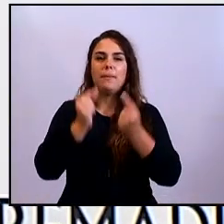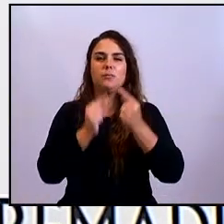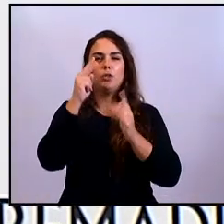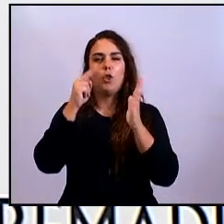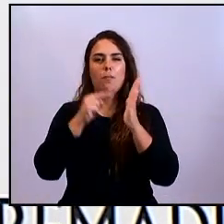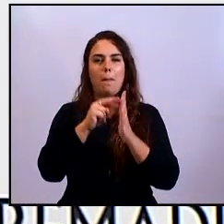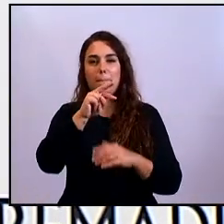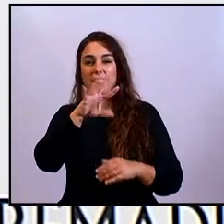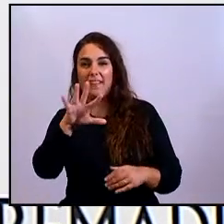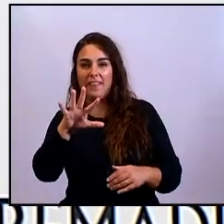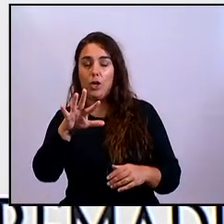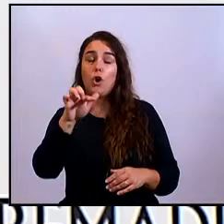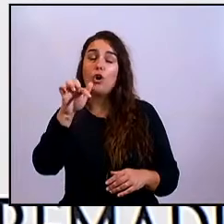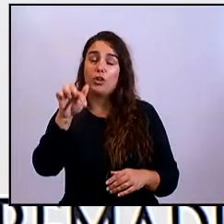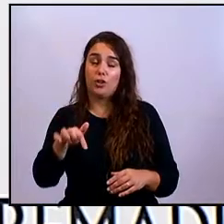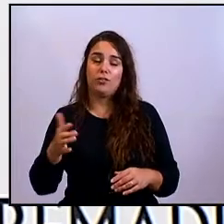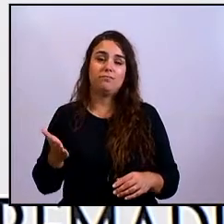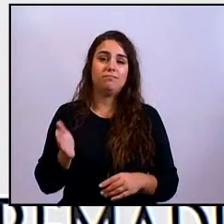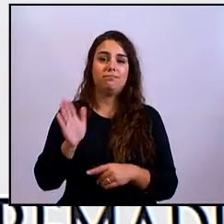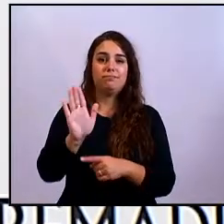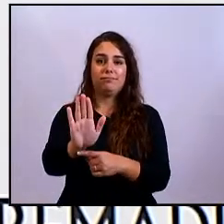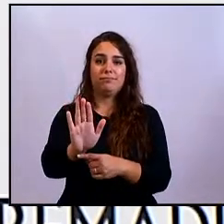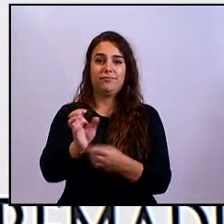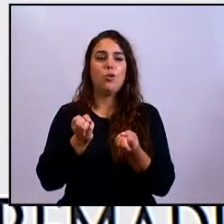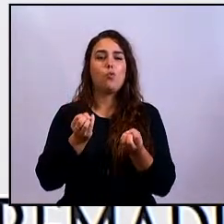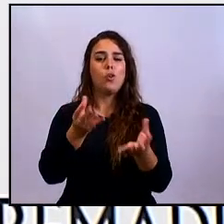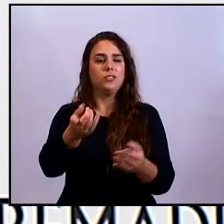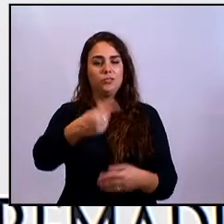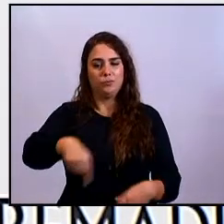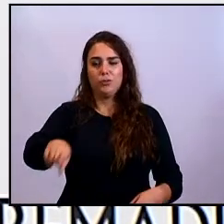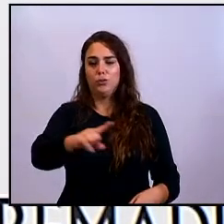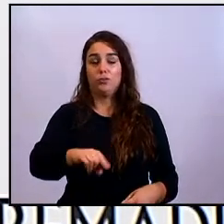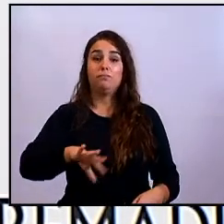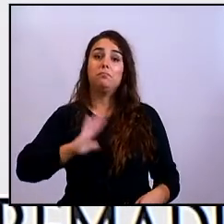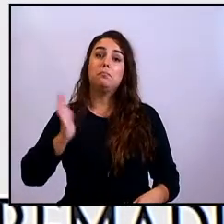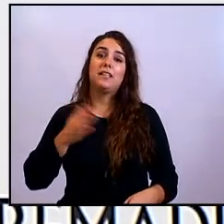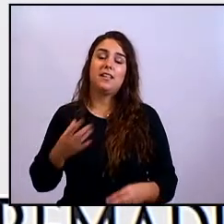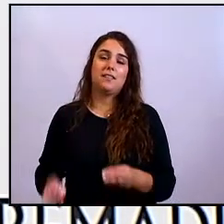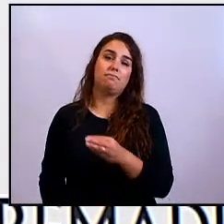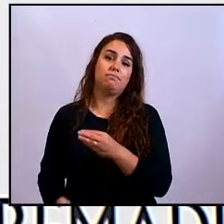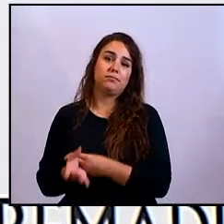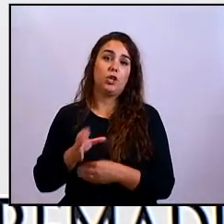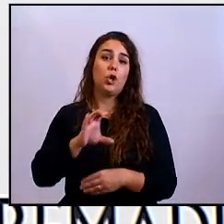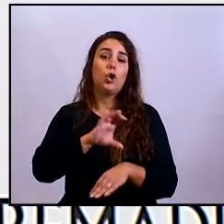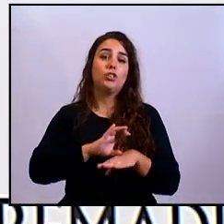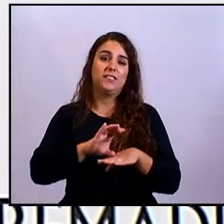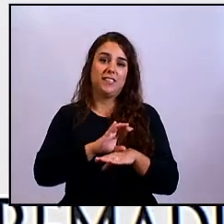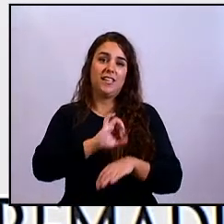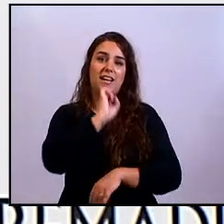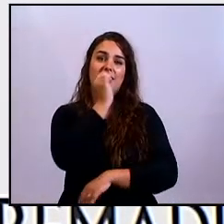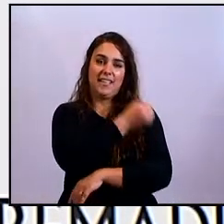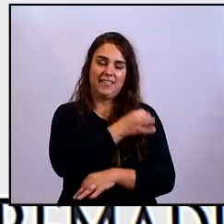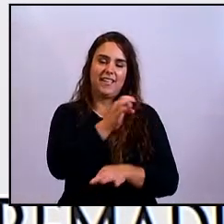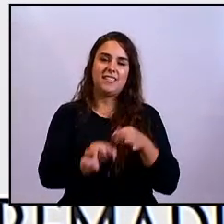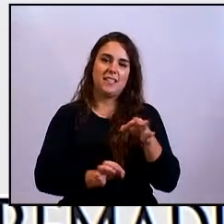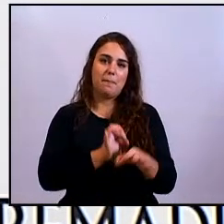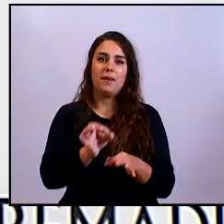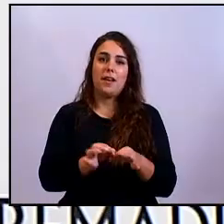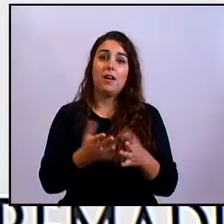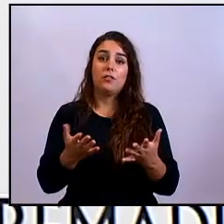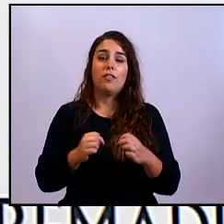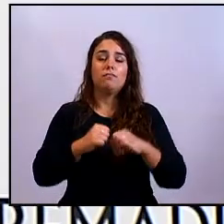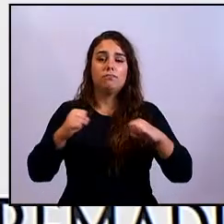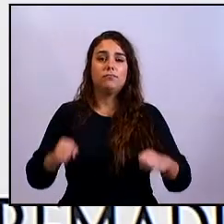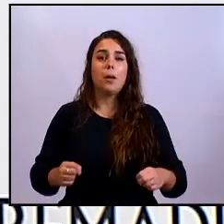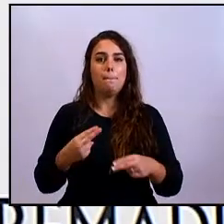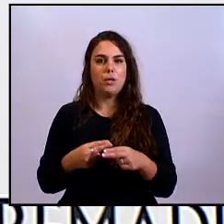2025, que hoy comparto con ustedes y mañana la consejera registrará en la Asamblea, afianza esas